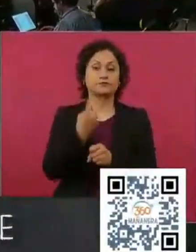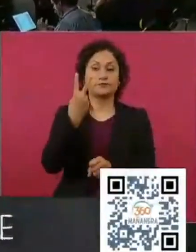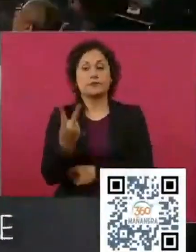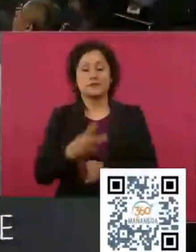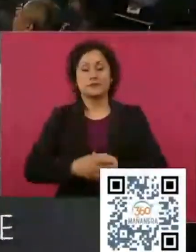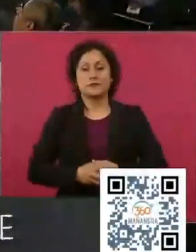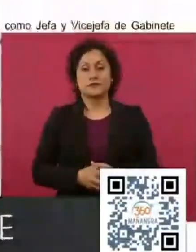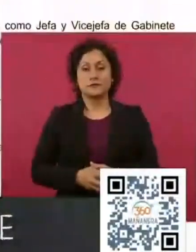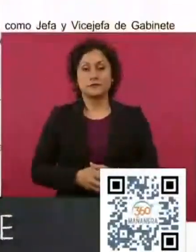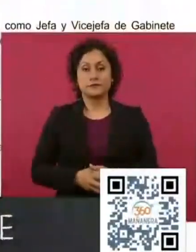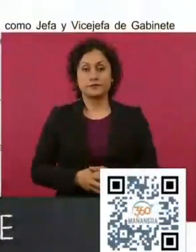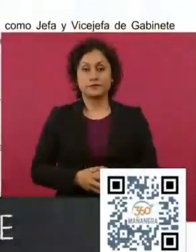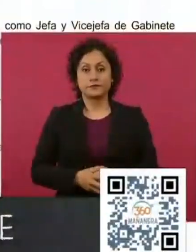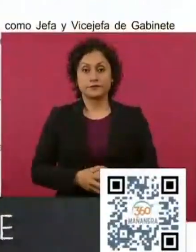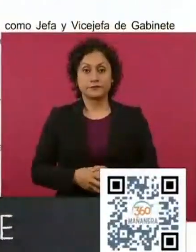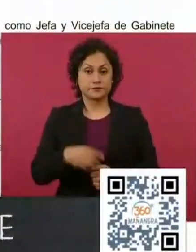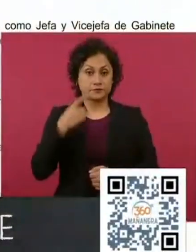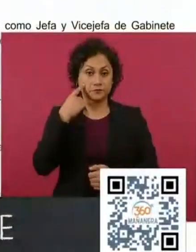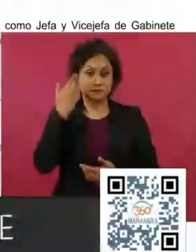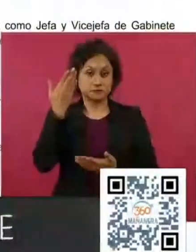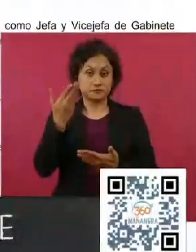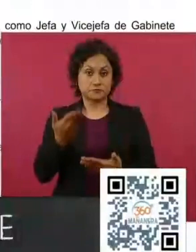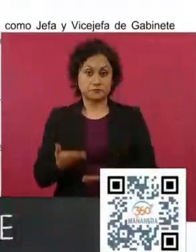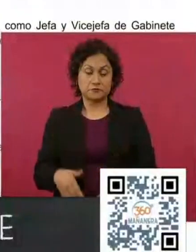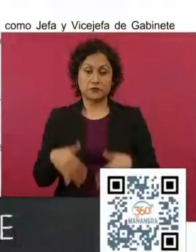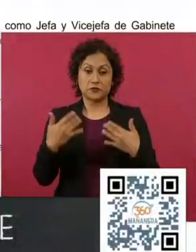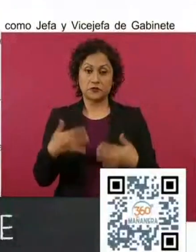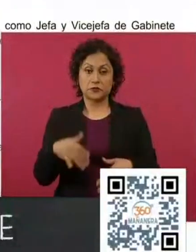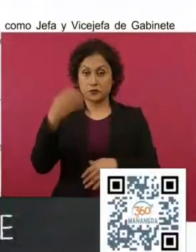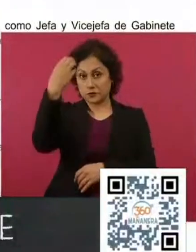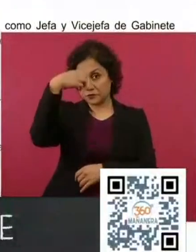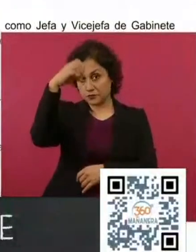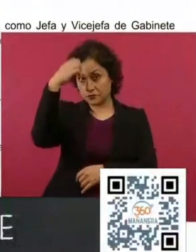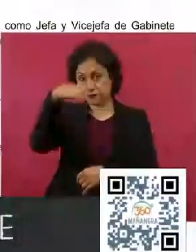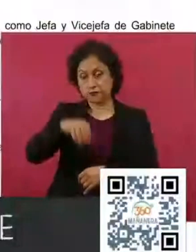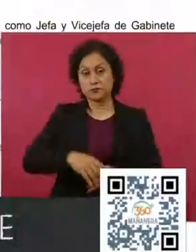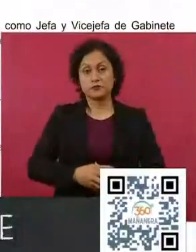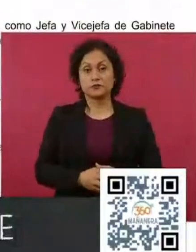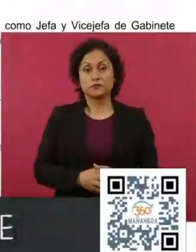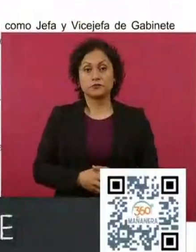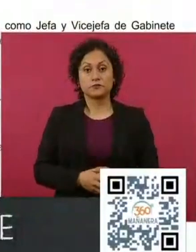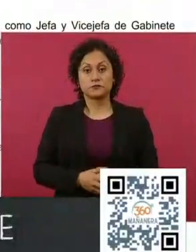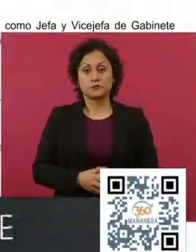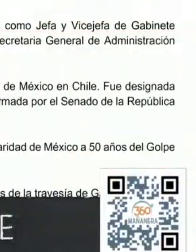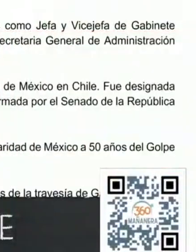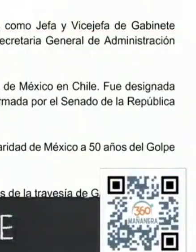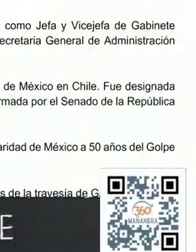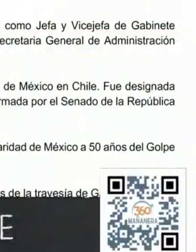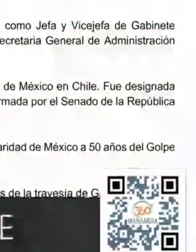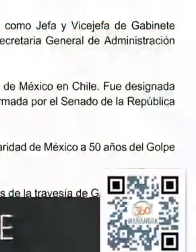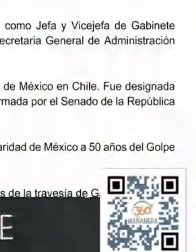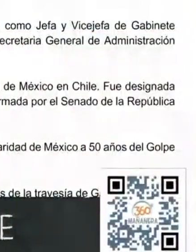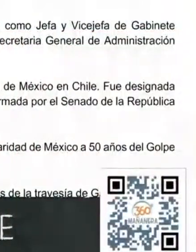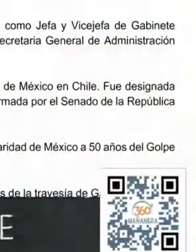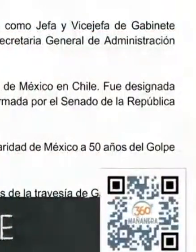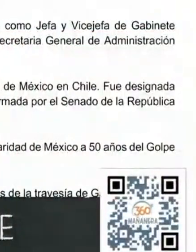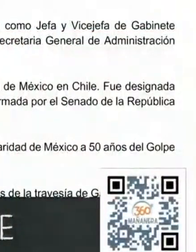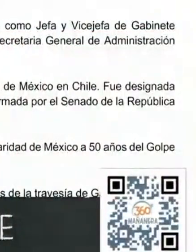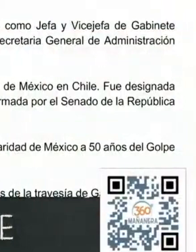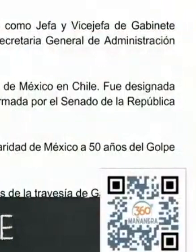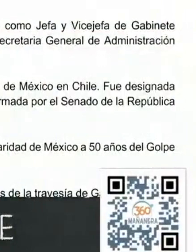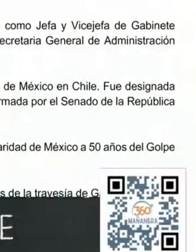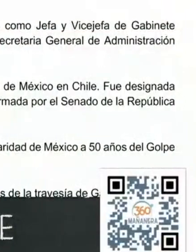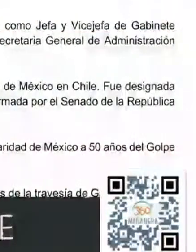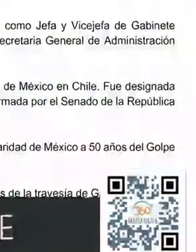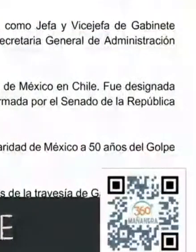que hacía referencia es ampliamente conocida en toda América Latina y en el